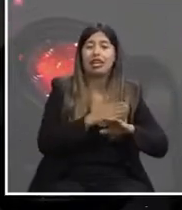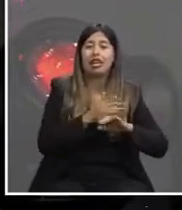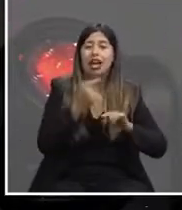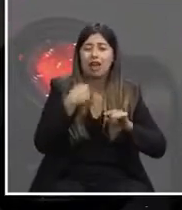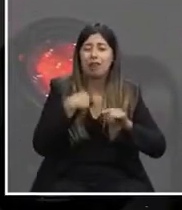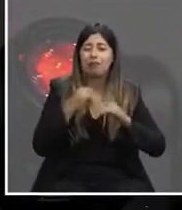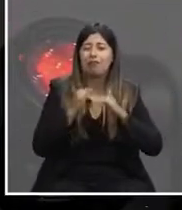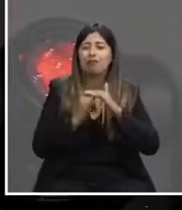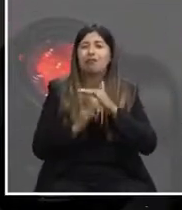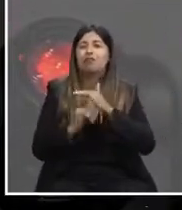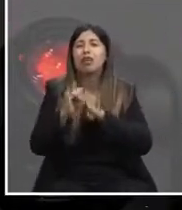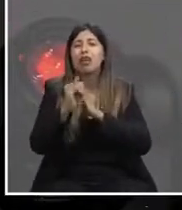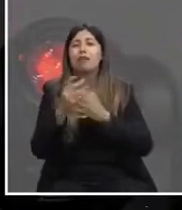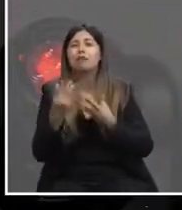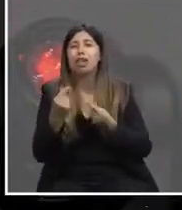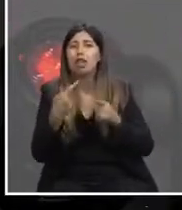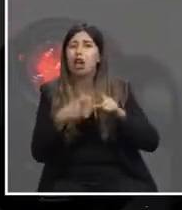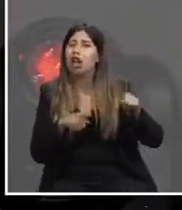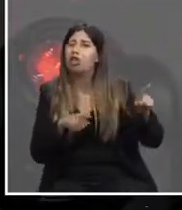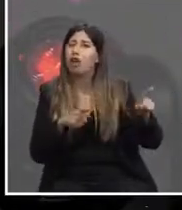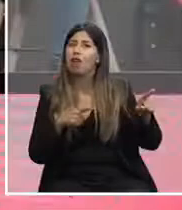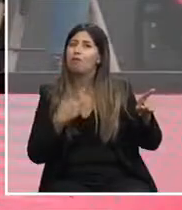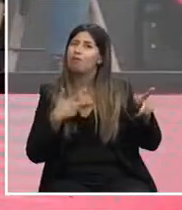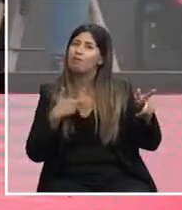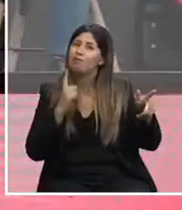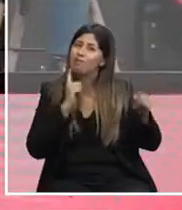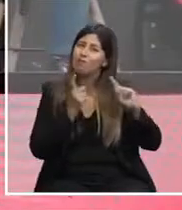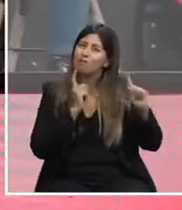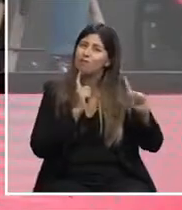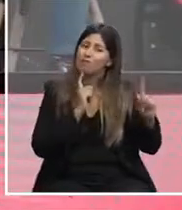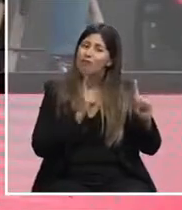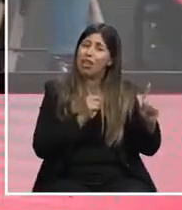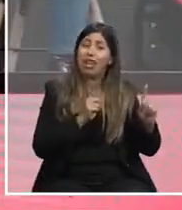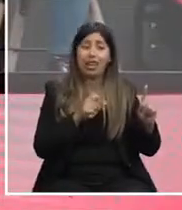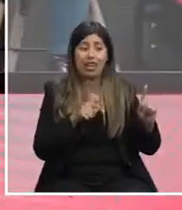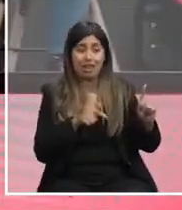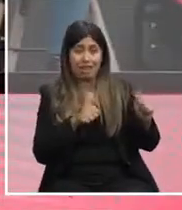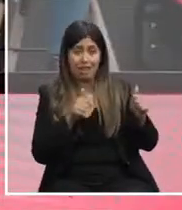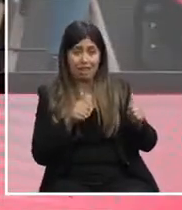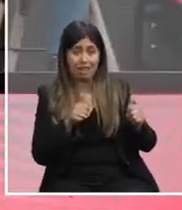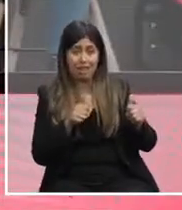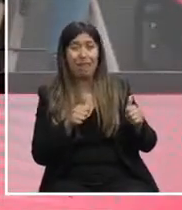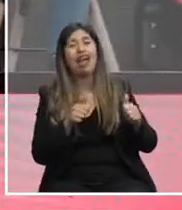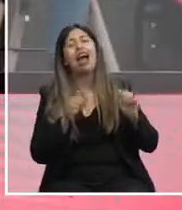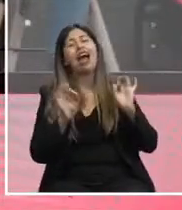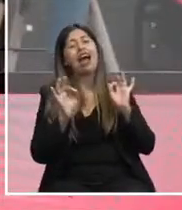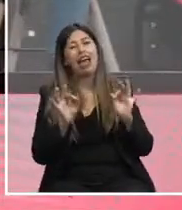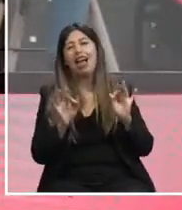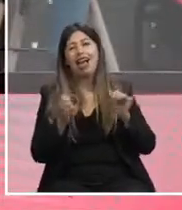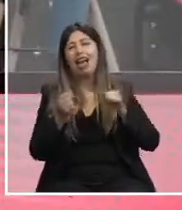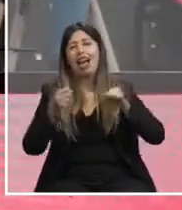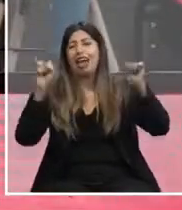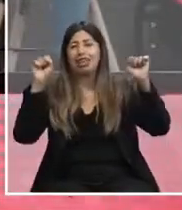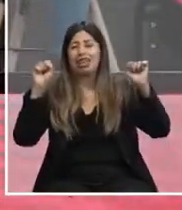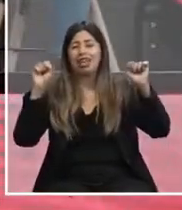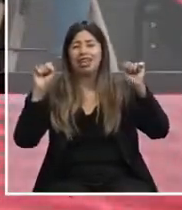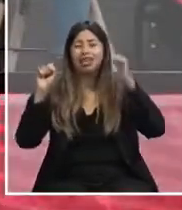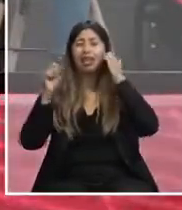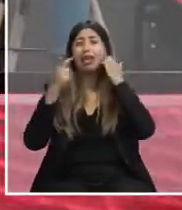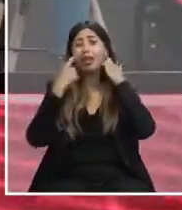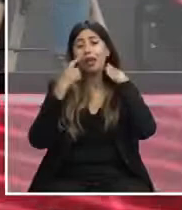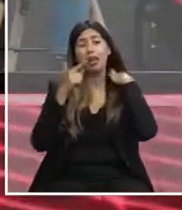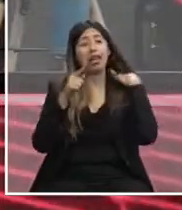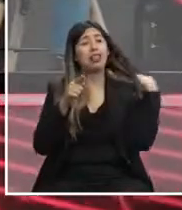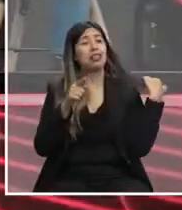miedo respecto de tu contrincante. Si te resulta, bingo, ganaste y todo. Y